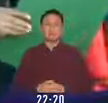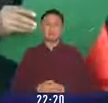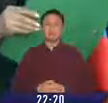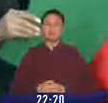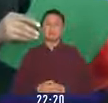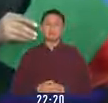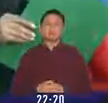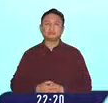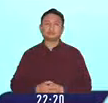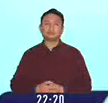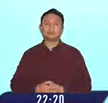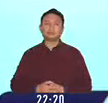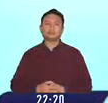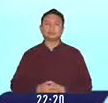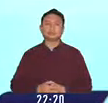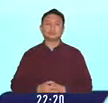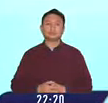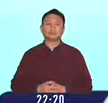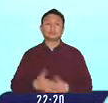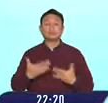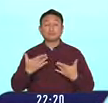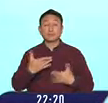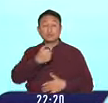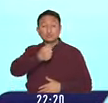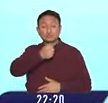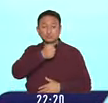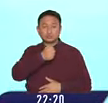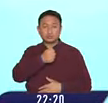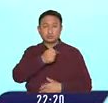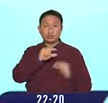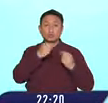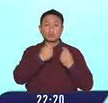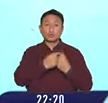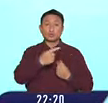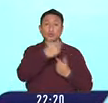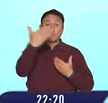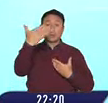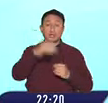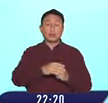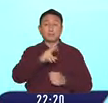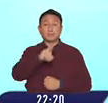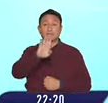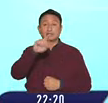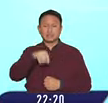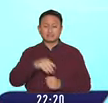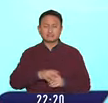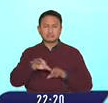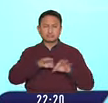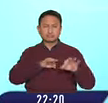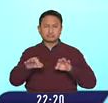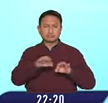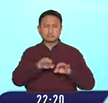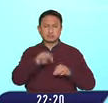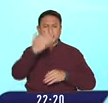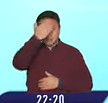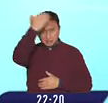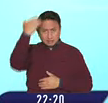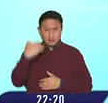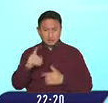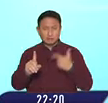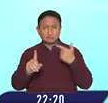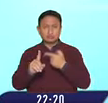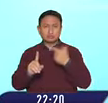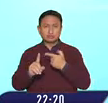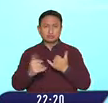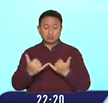Valeria Navarro. En rueda de prensa, el movimiento Construye se refirió al asesinato de Fernando Villavicencio y las acciones